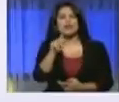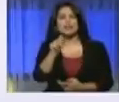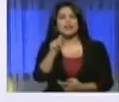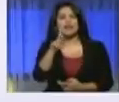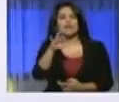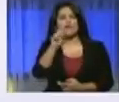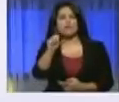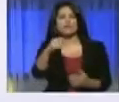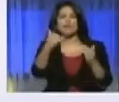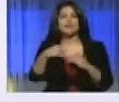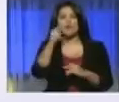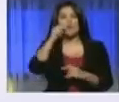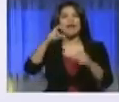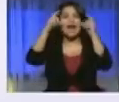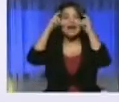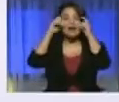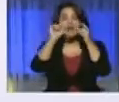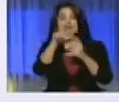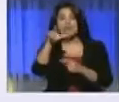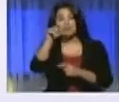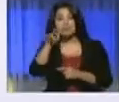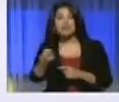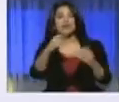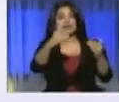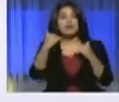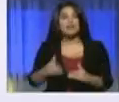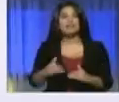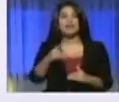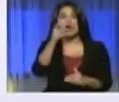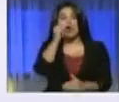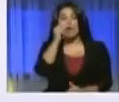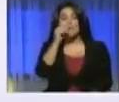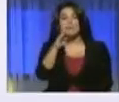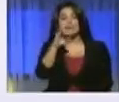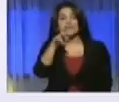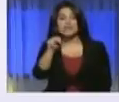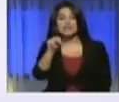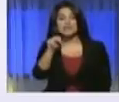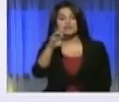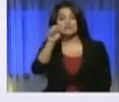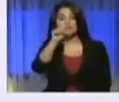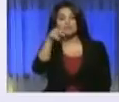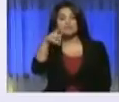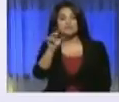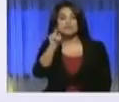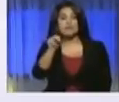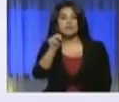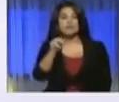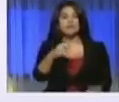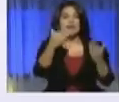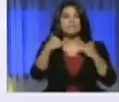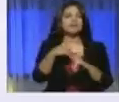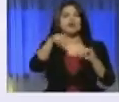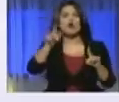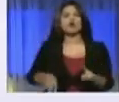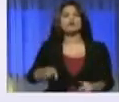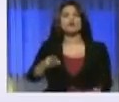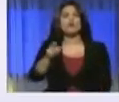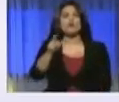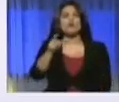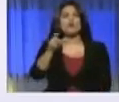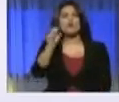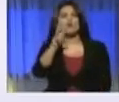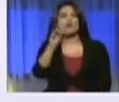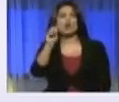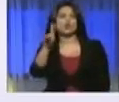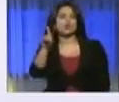Allende, Salvador Sánchez Serén, Silvio Rodríguez, Vilma Espín y de Wall Soyinga. Aquí